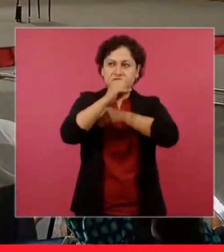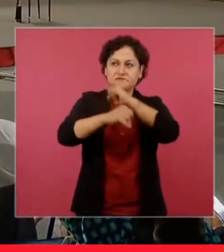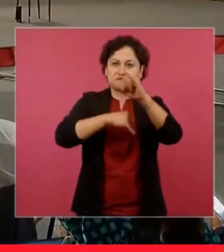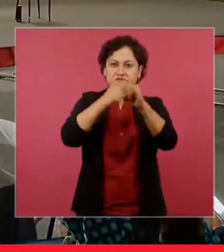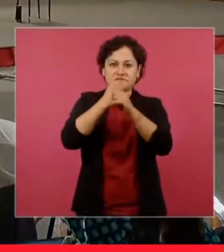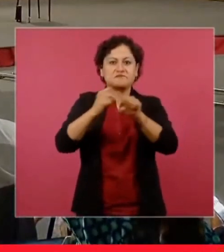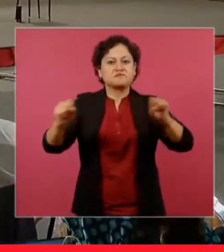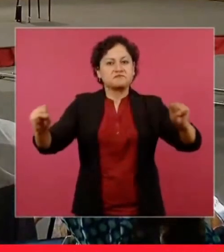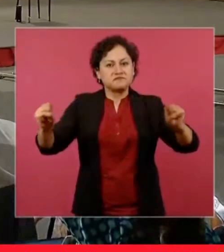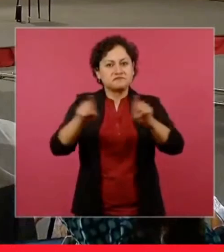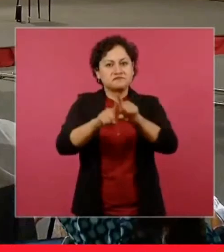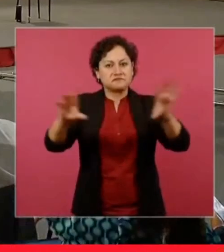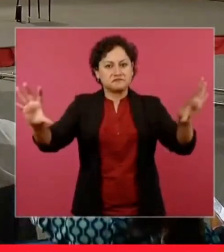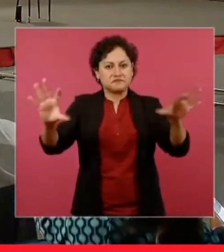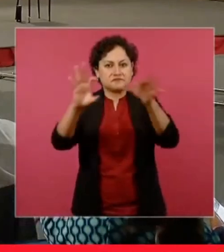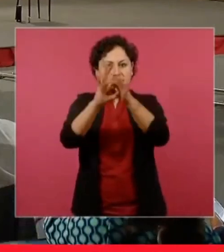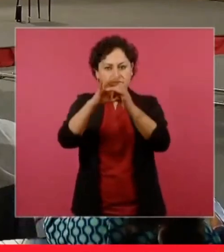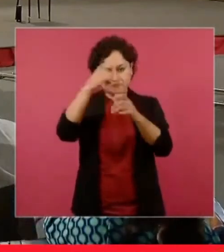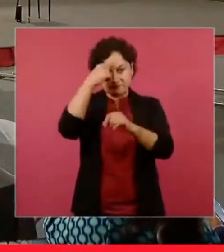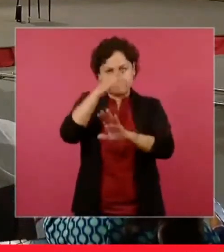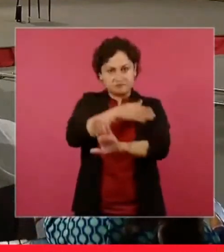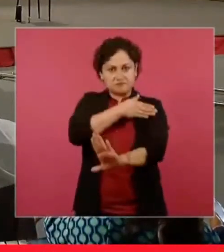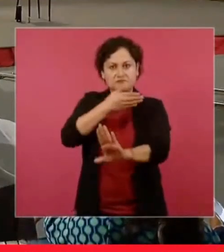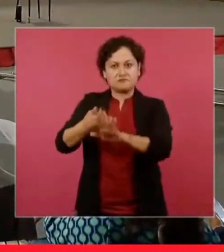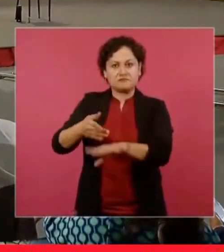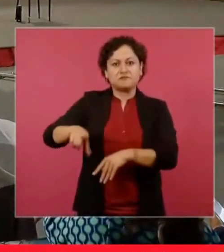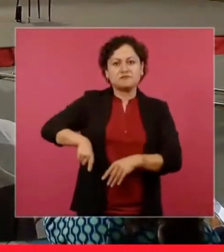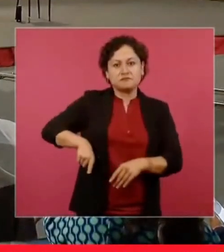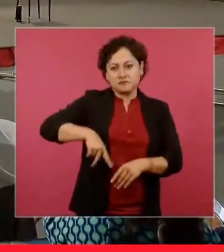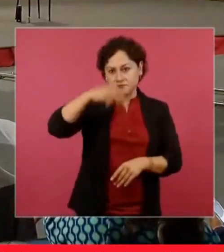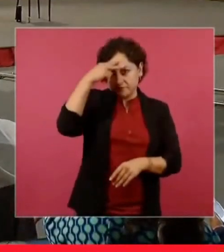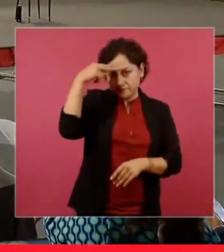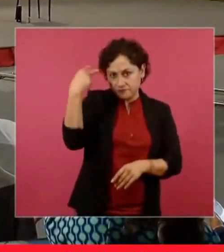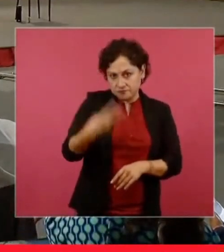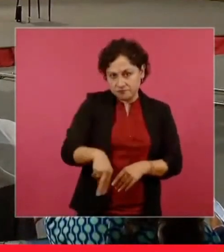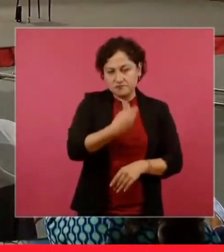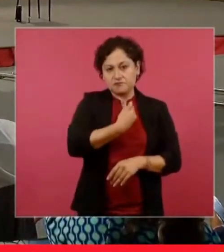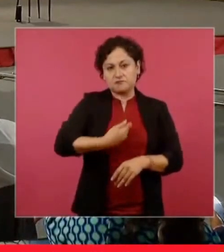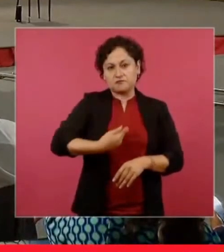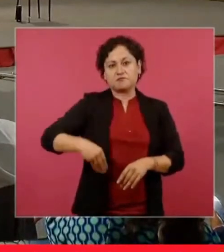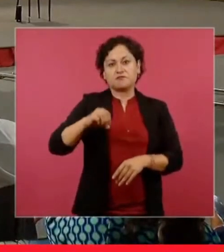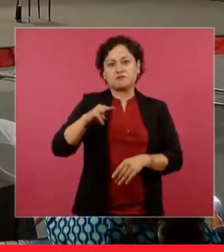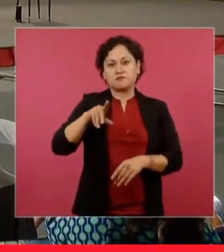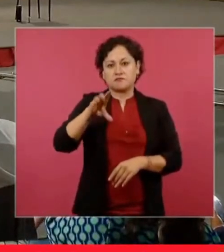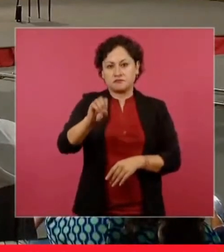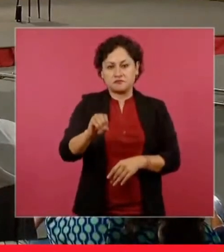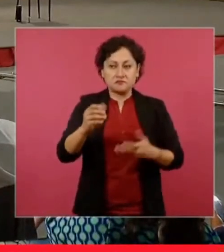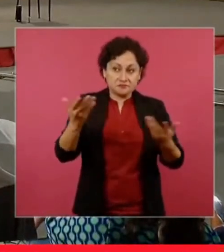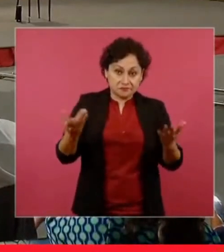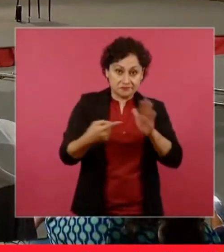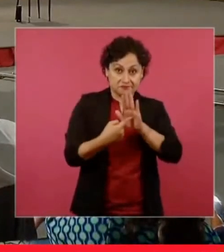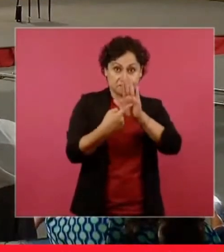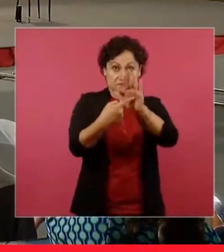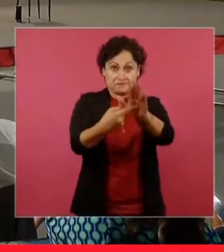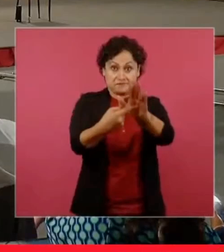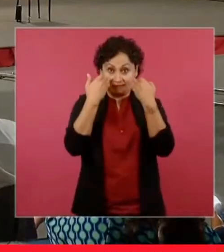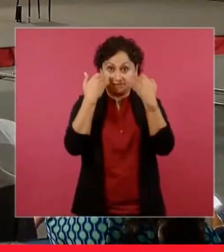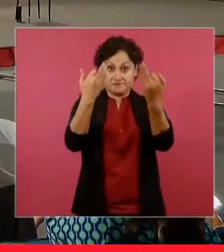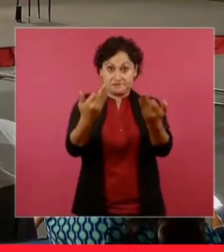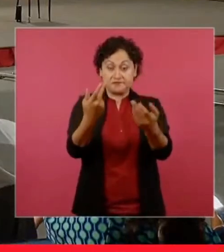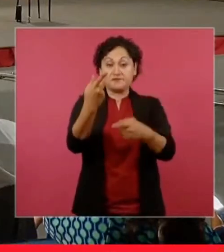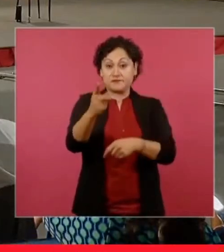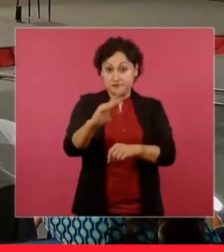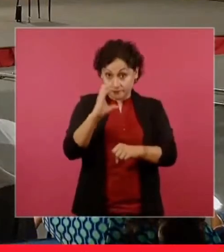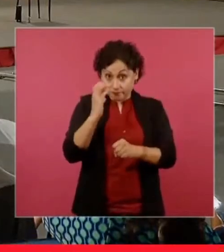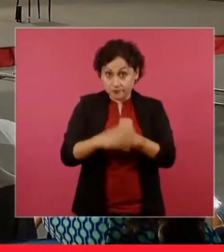gobierno de México encabezado por el presidente Andrés Manuel López Obrador, pero no para ahí, porque vamos también a hacer un recuento de la